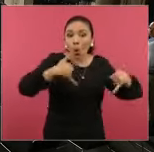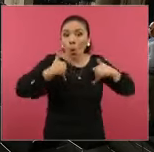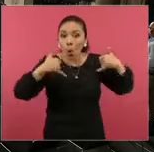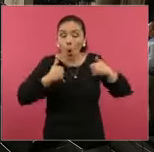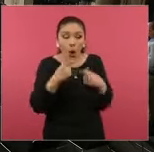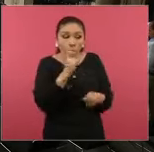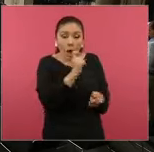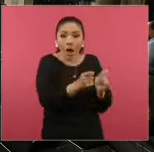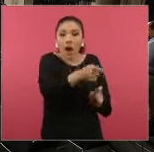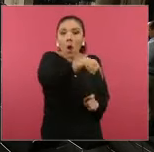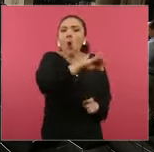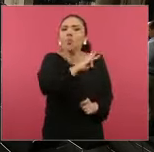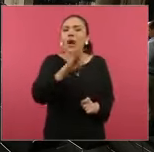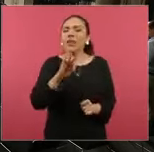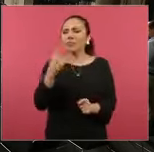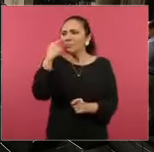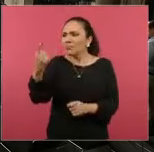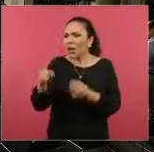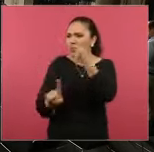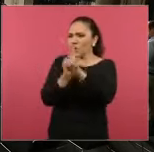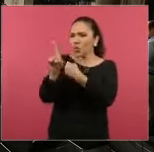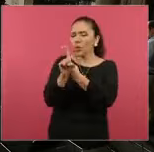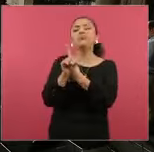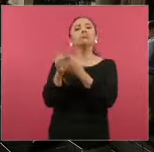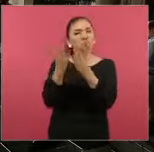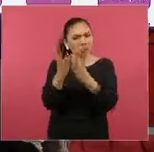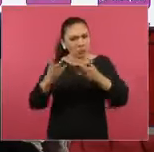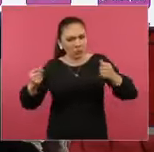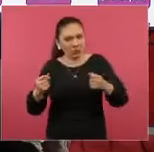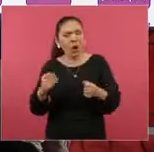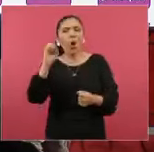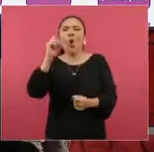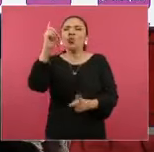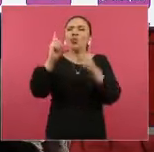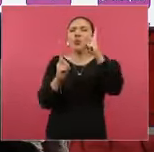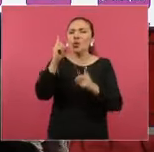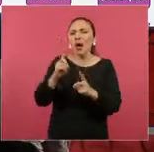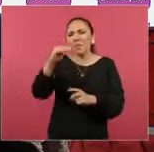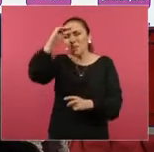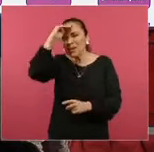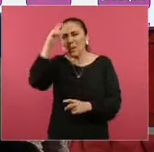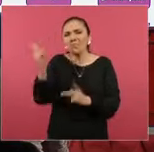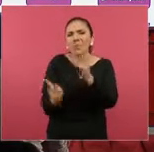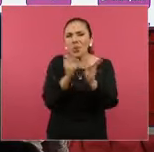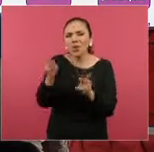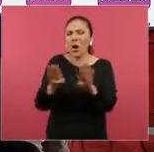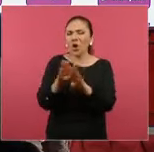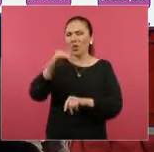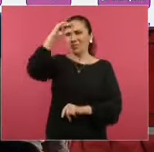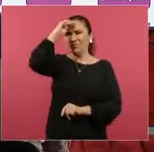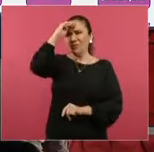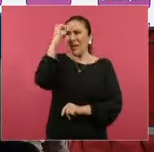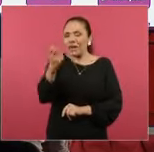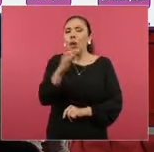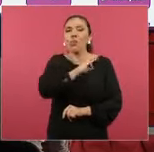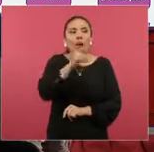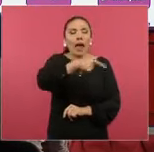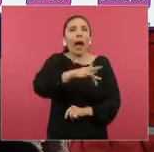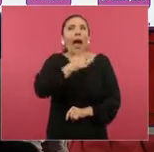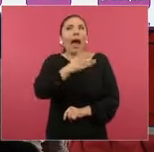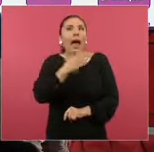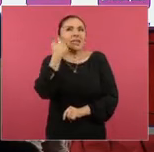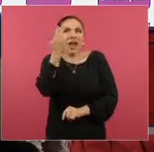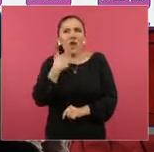adolescentes solucionar problemas e interrogantes que surgen en la vida diaria, porque allí es donde surge la inquietud de formarse como